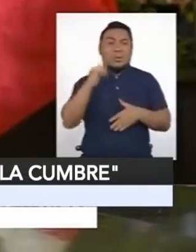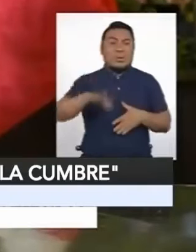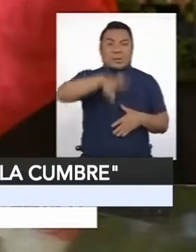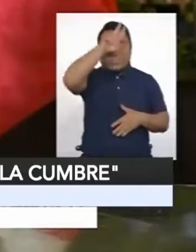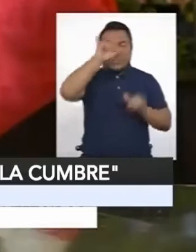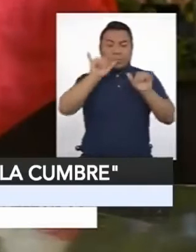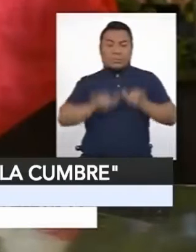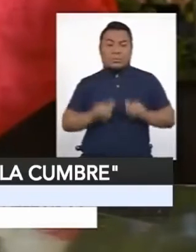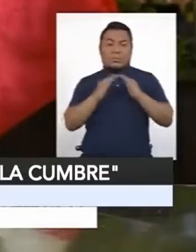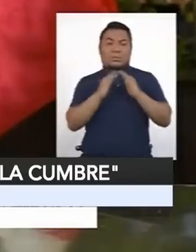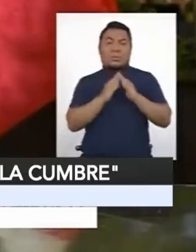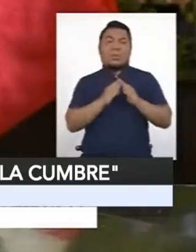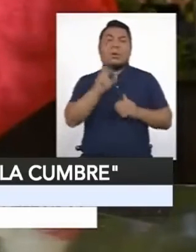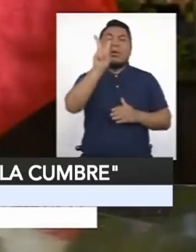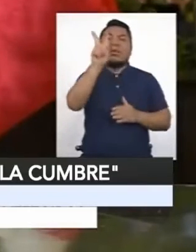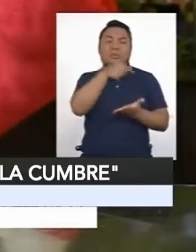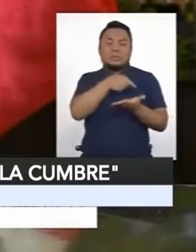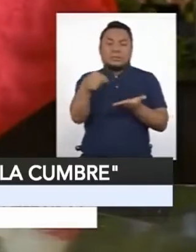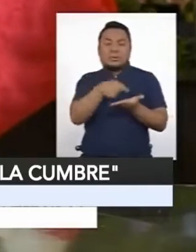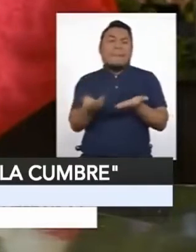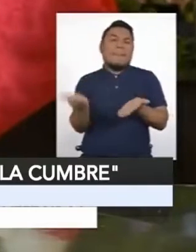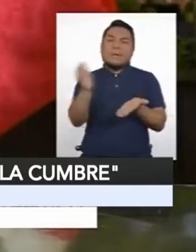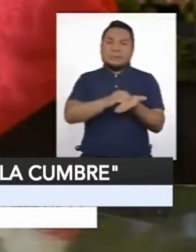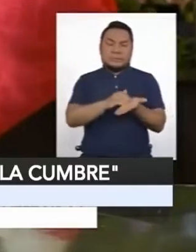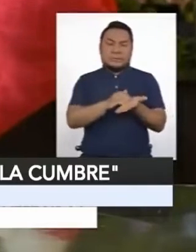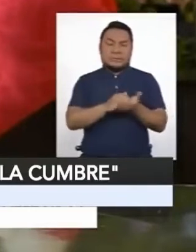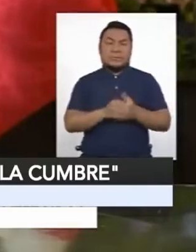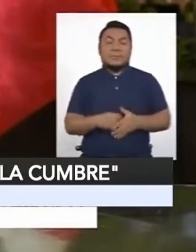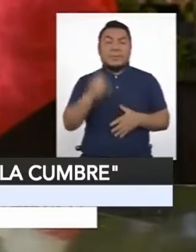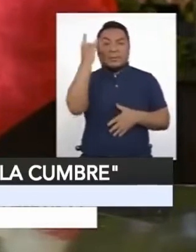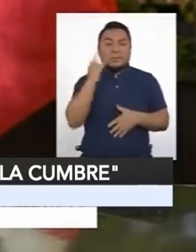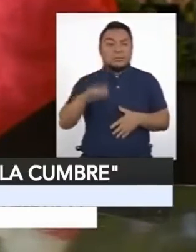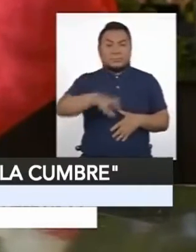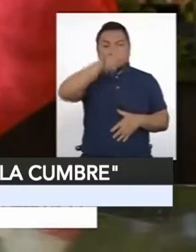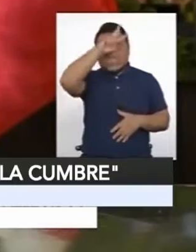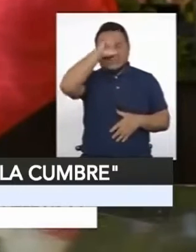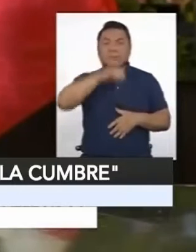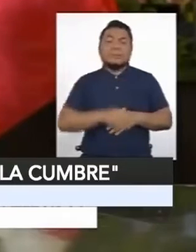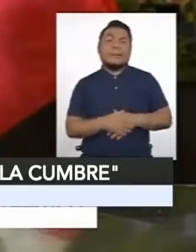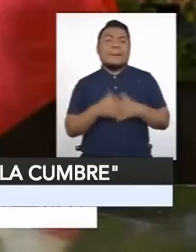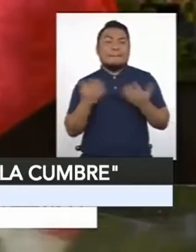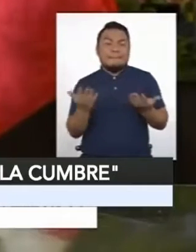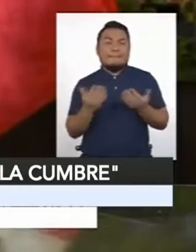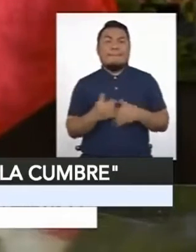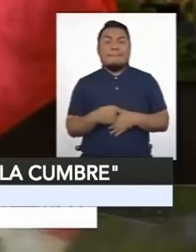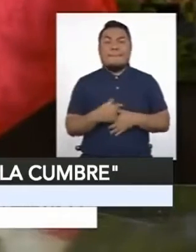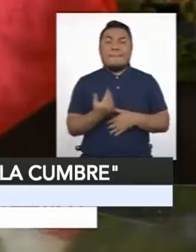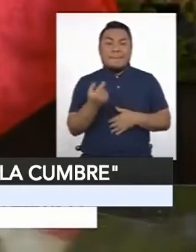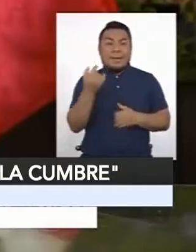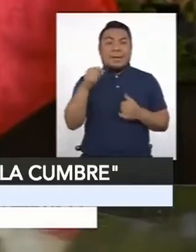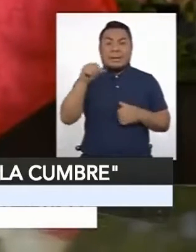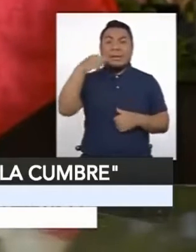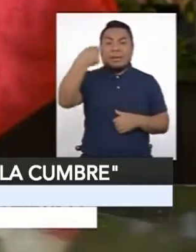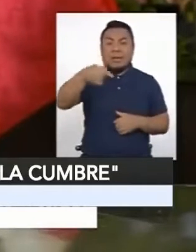emergencia por 2 semanas más. El estado de emergencia que iba a ser hasta